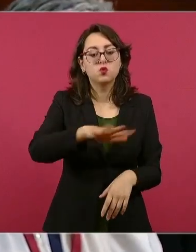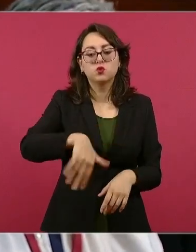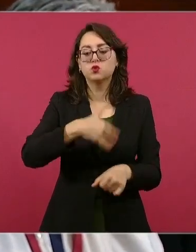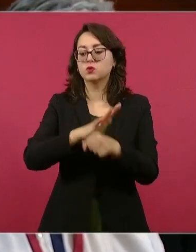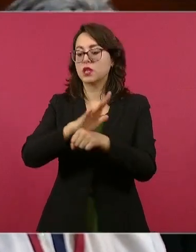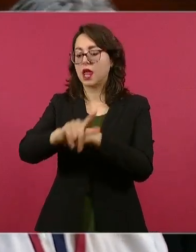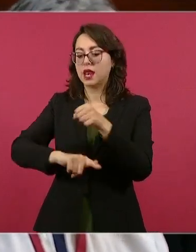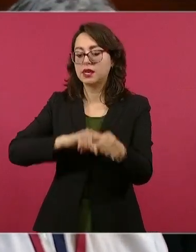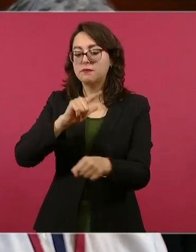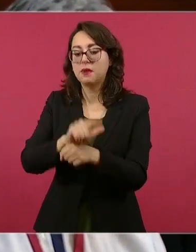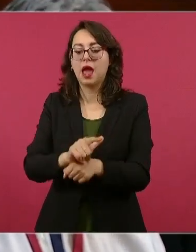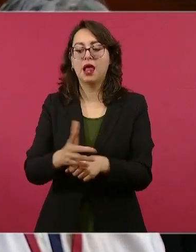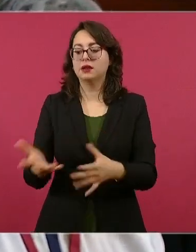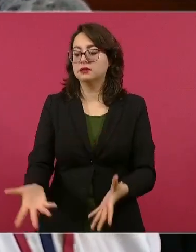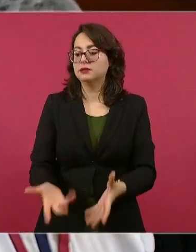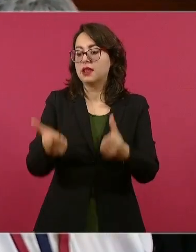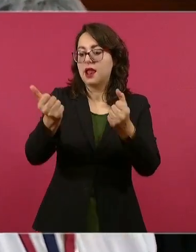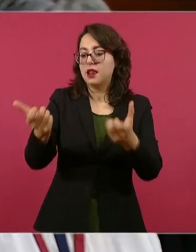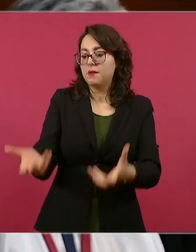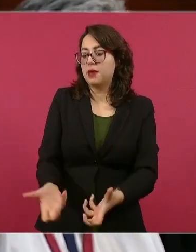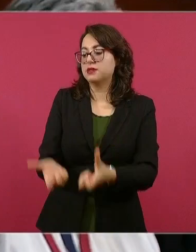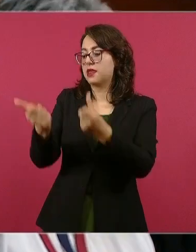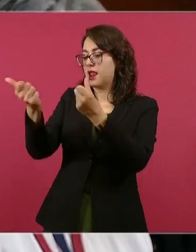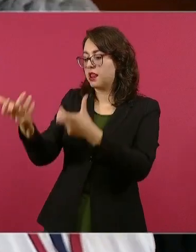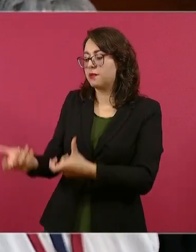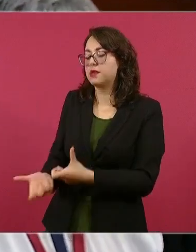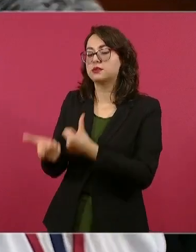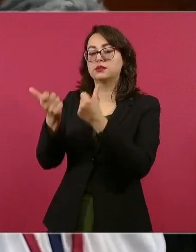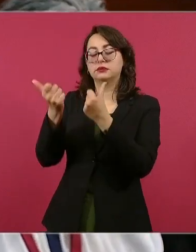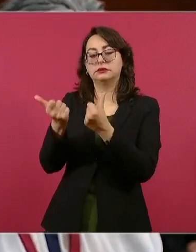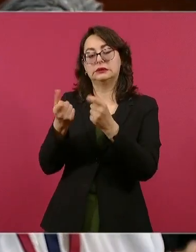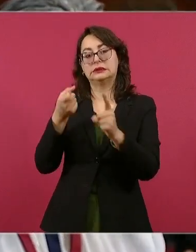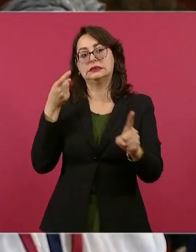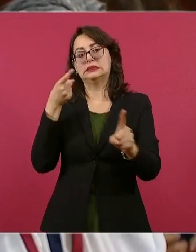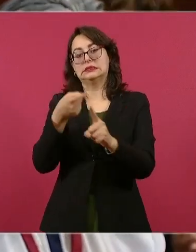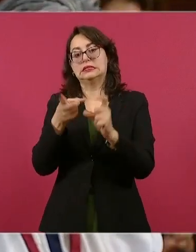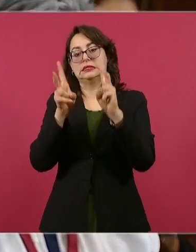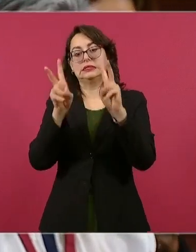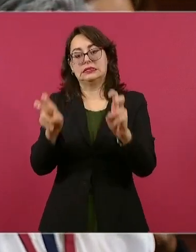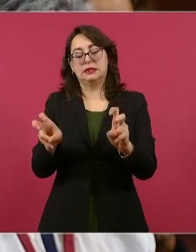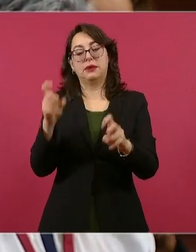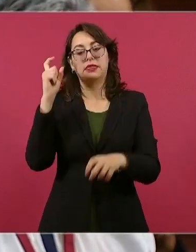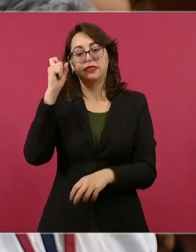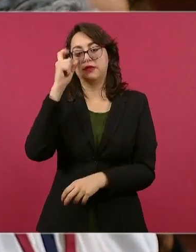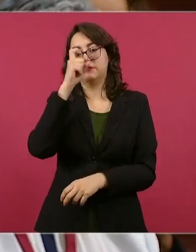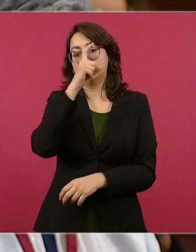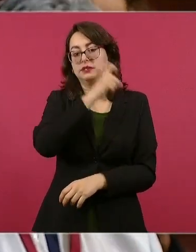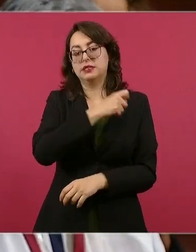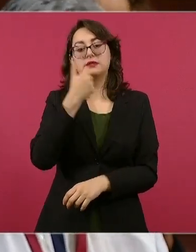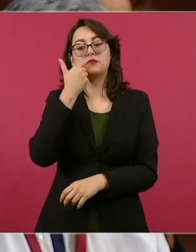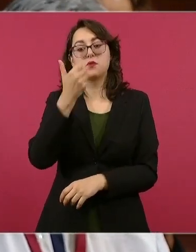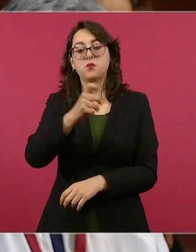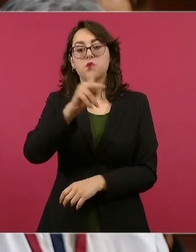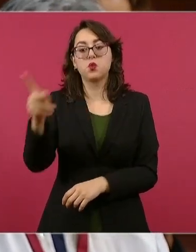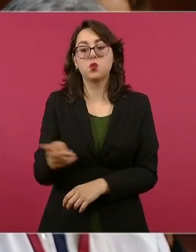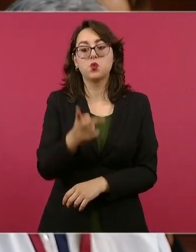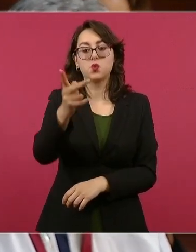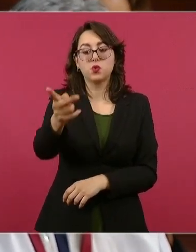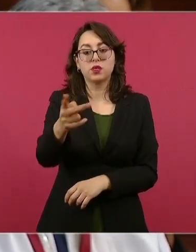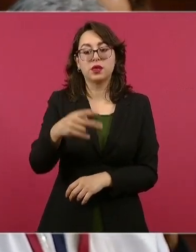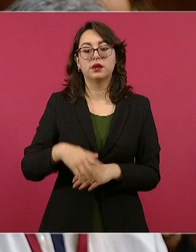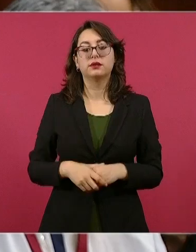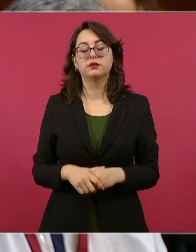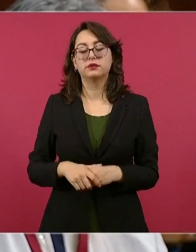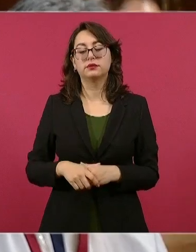un punto muy sensible y creo que se ha planteado aquí en la mañanera, presidente, también en este tema le quiero preguntar si también habría la posibilidad